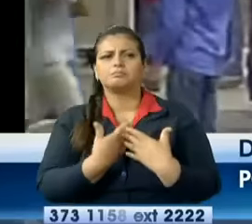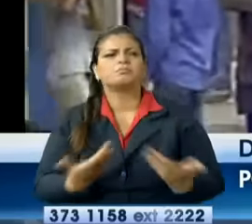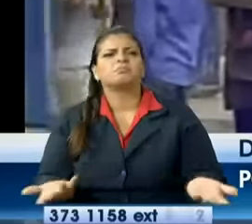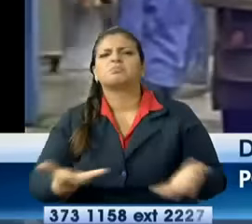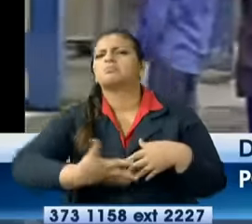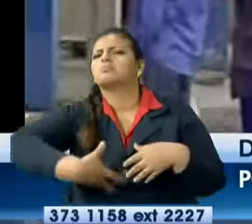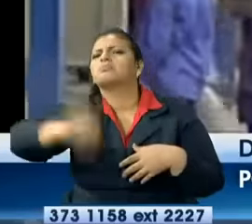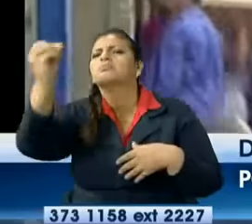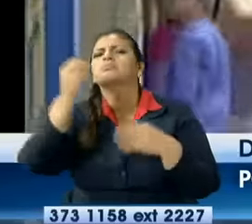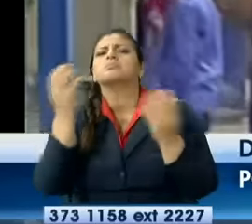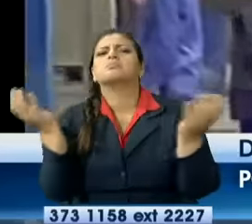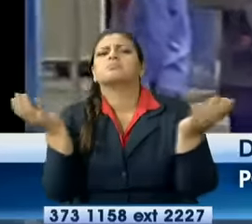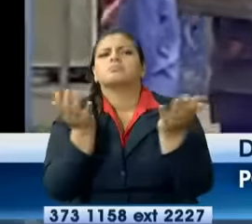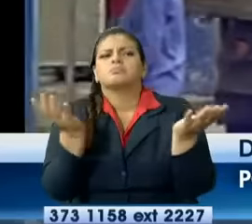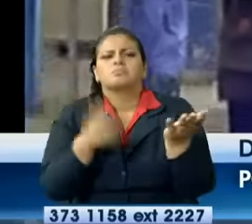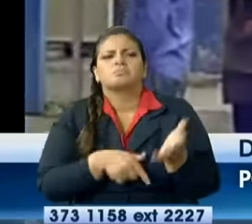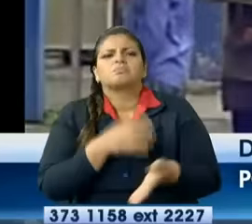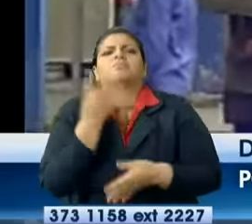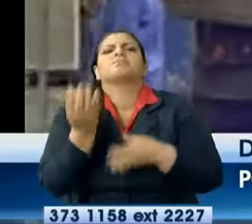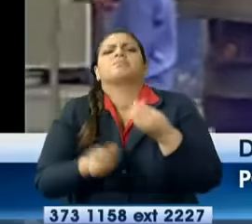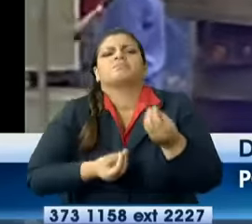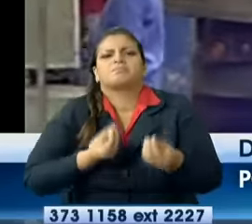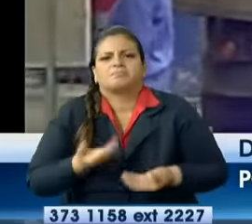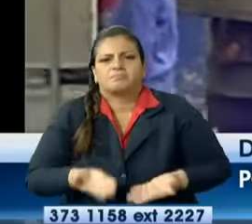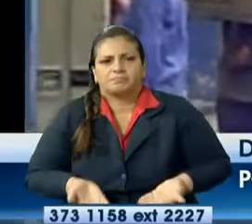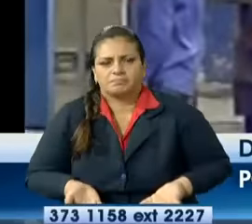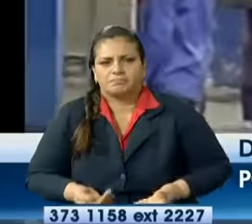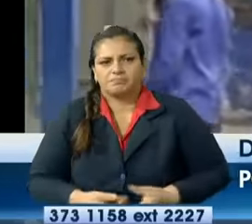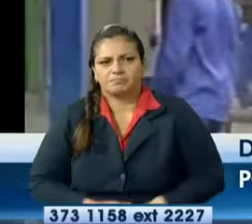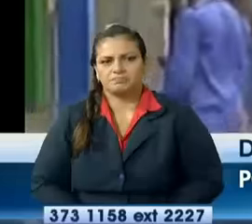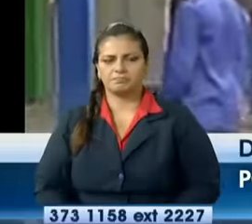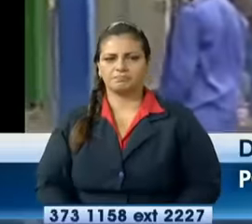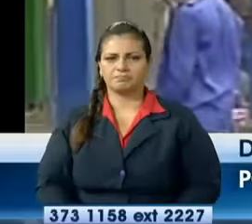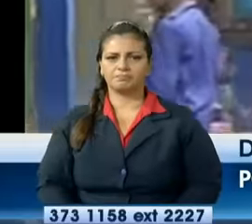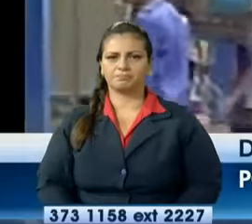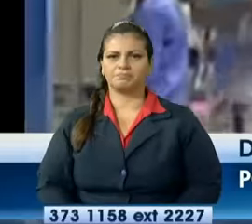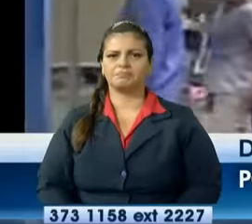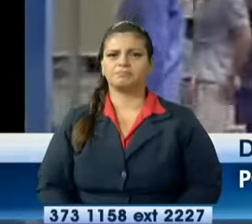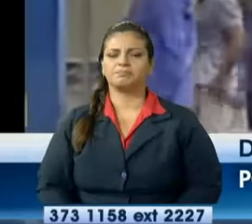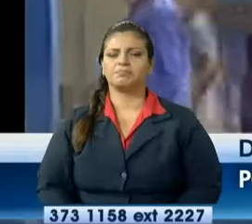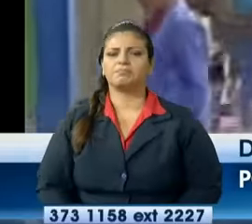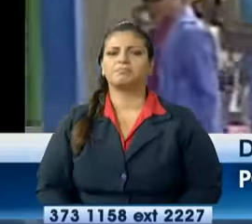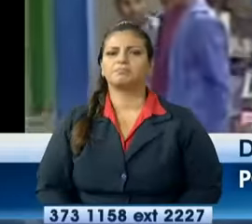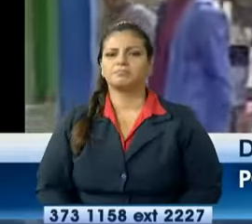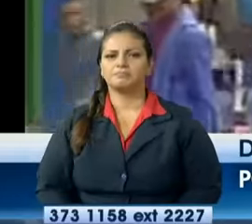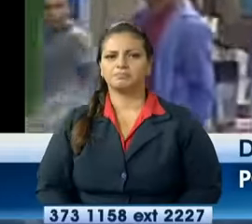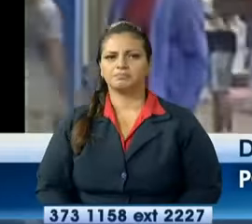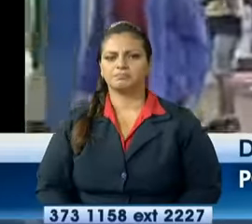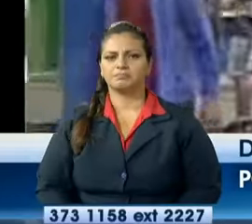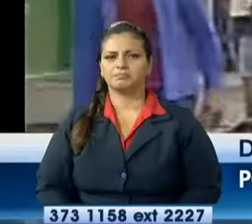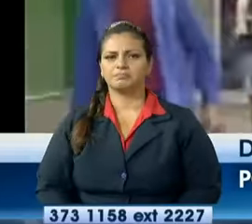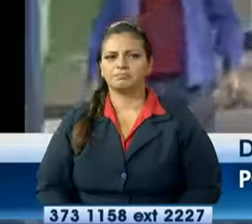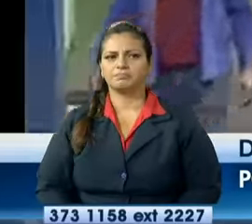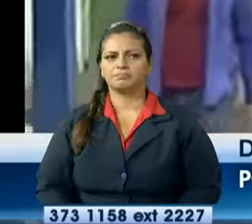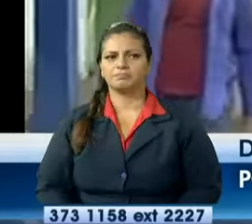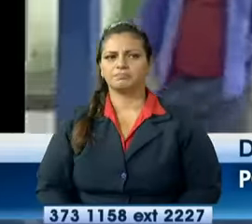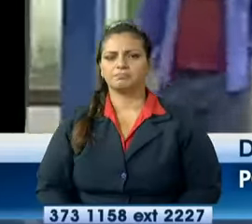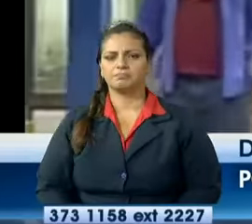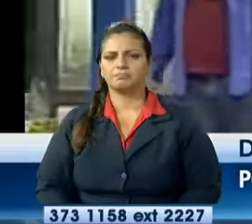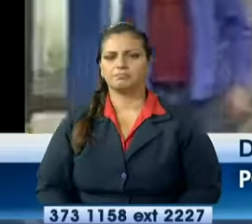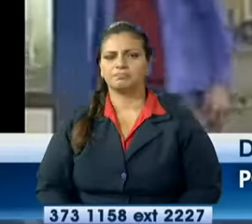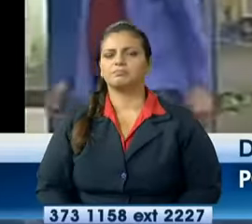se van ellos, cuál es el destino al que ellos aspiran luego de retirar la mercadería